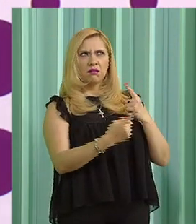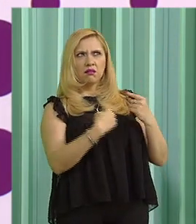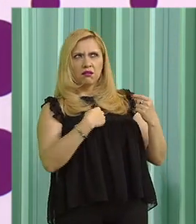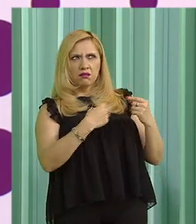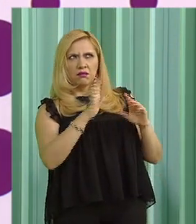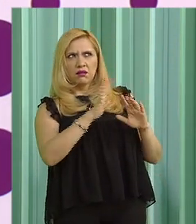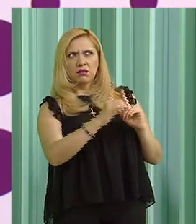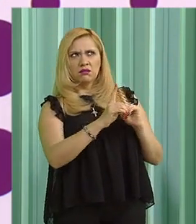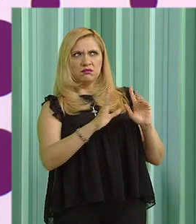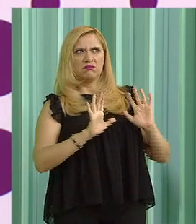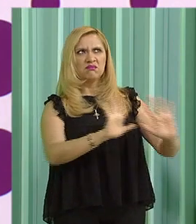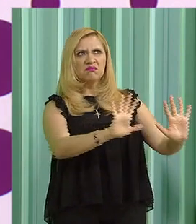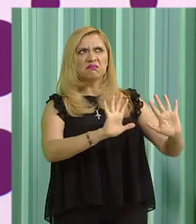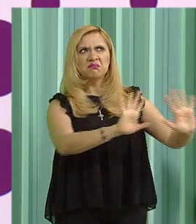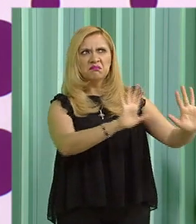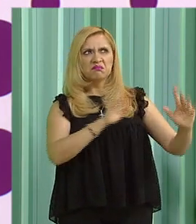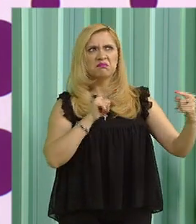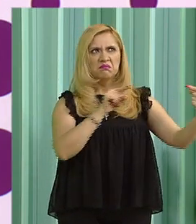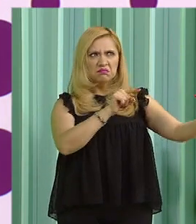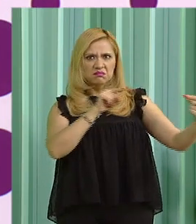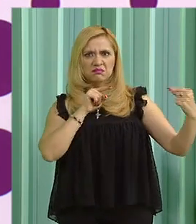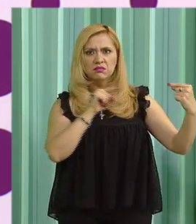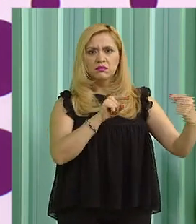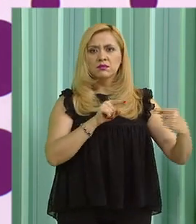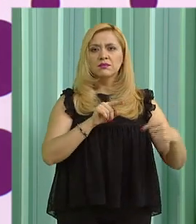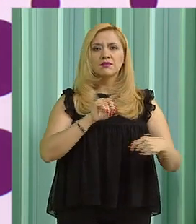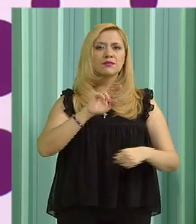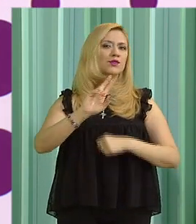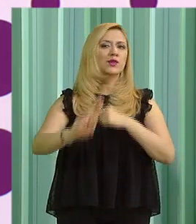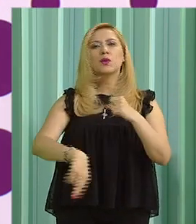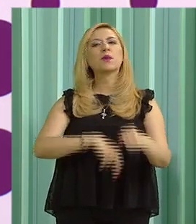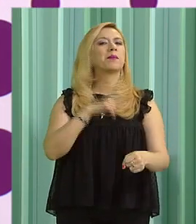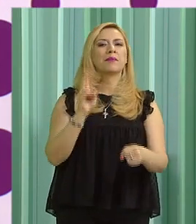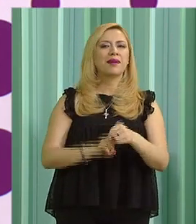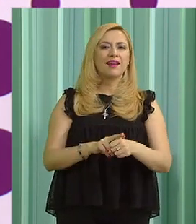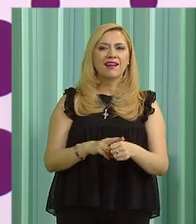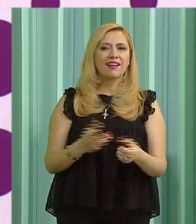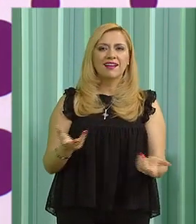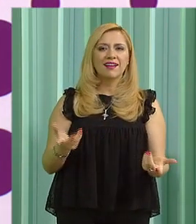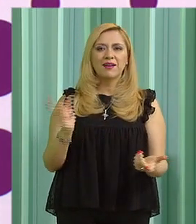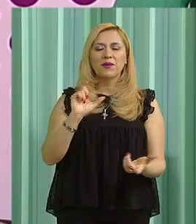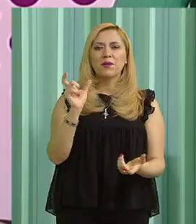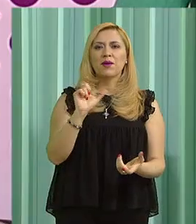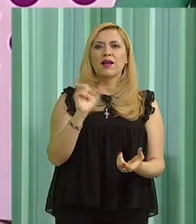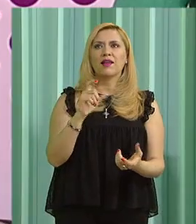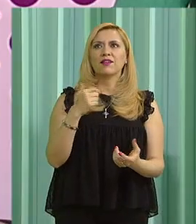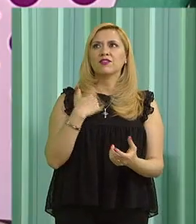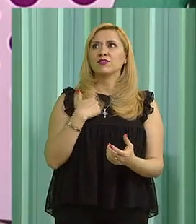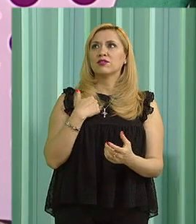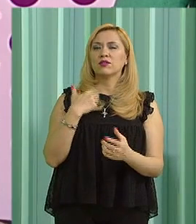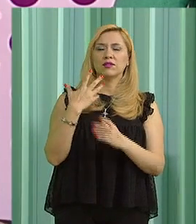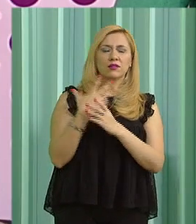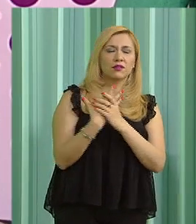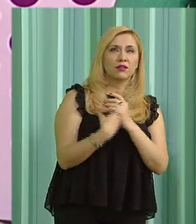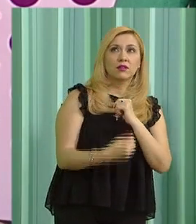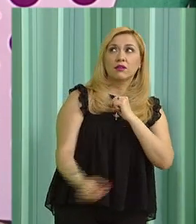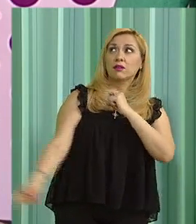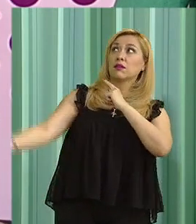Digamos que esta respuesta normal que tenemos los seres humanos de huida o lucha ante